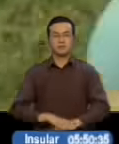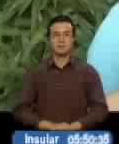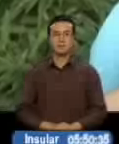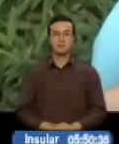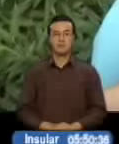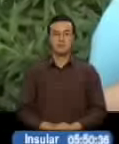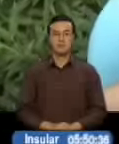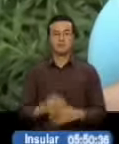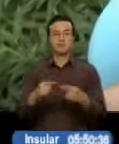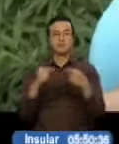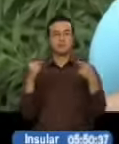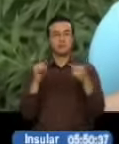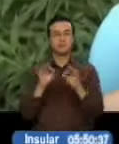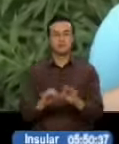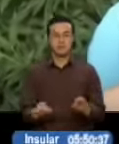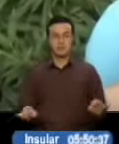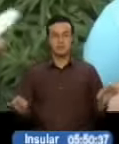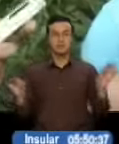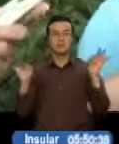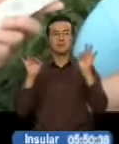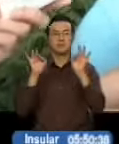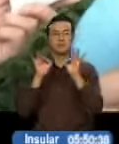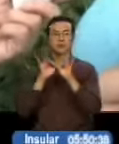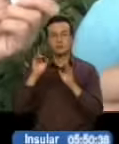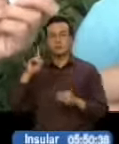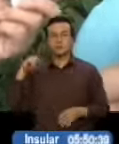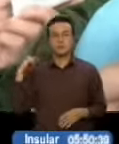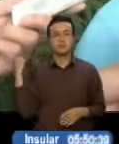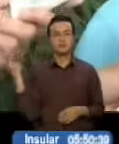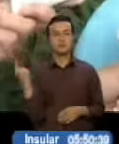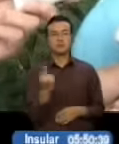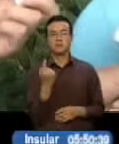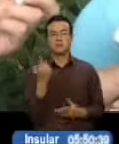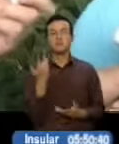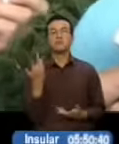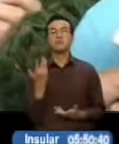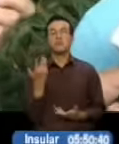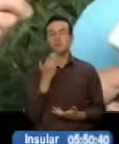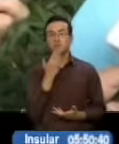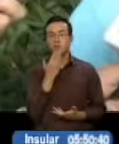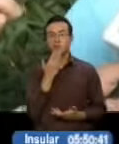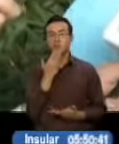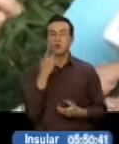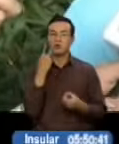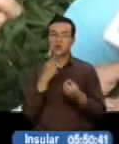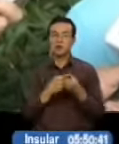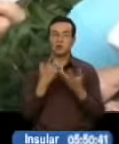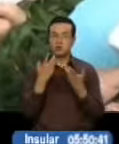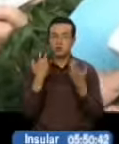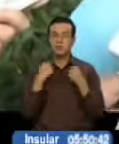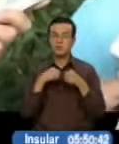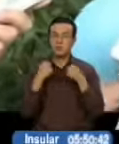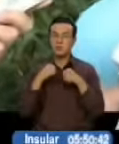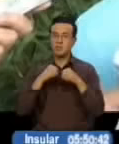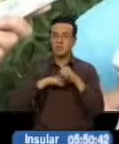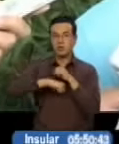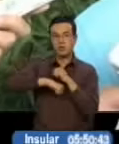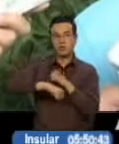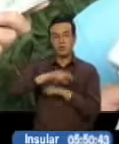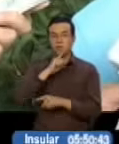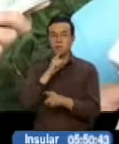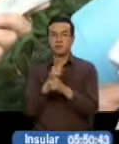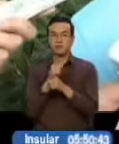partido muy, muy importante. Nosotros vamos a tratar de aprovechar nuestro juego aquí en Quito, tratar de hacerle la mayoría de gol para ir allá y